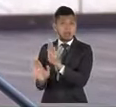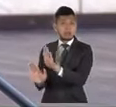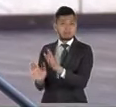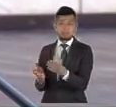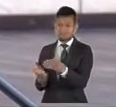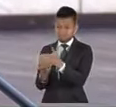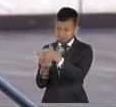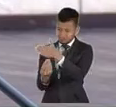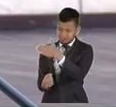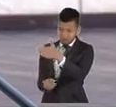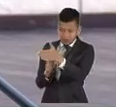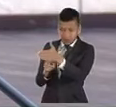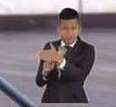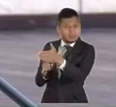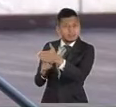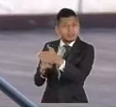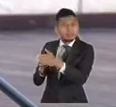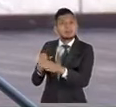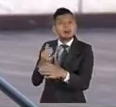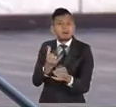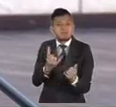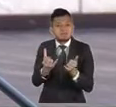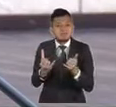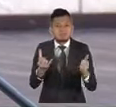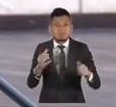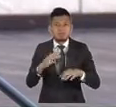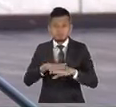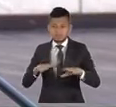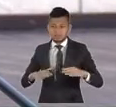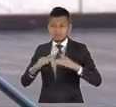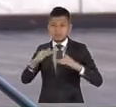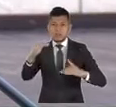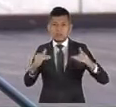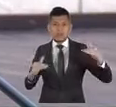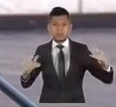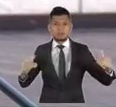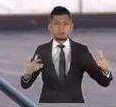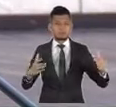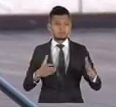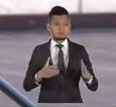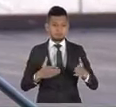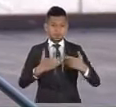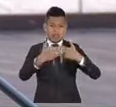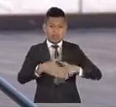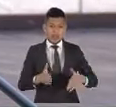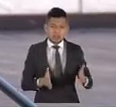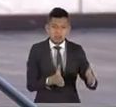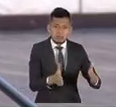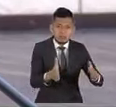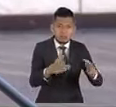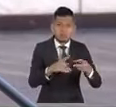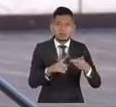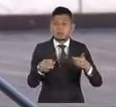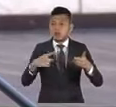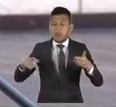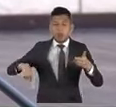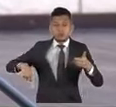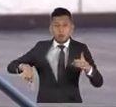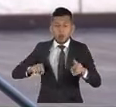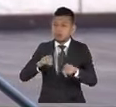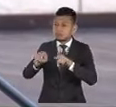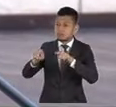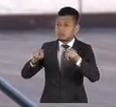desigualdades... son vías, escuelas, se leen en las ciudades y se leen